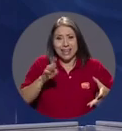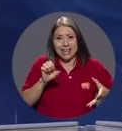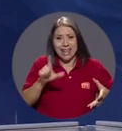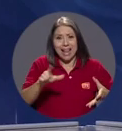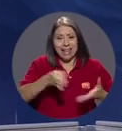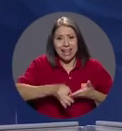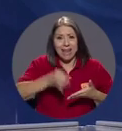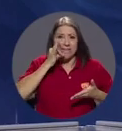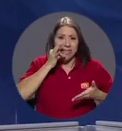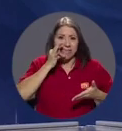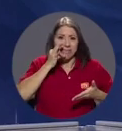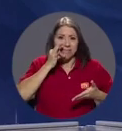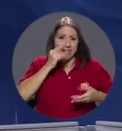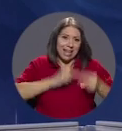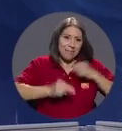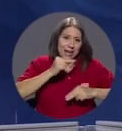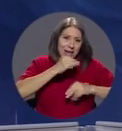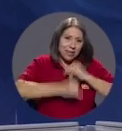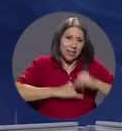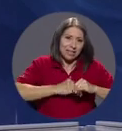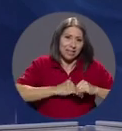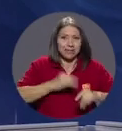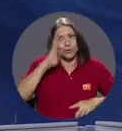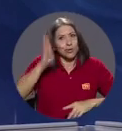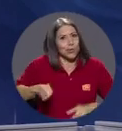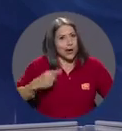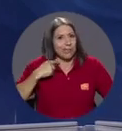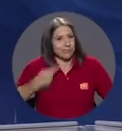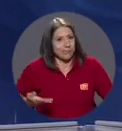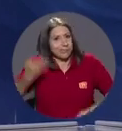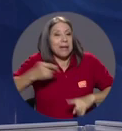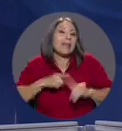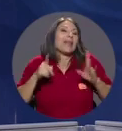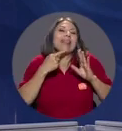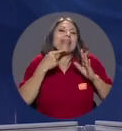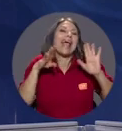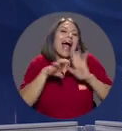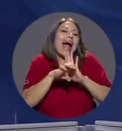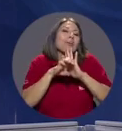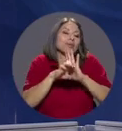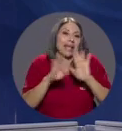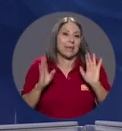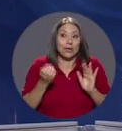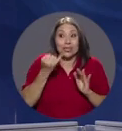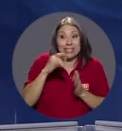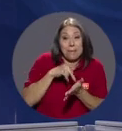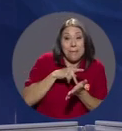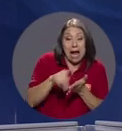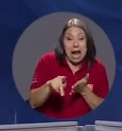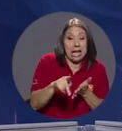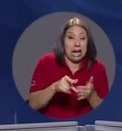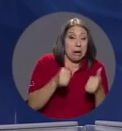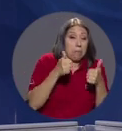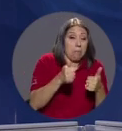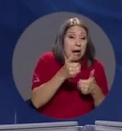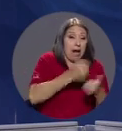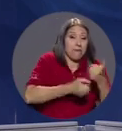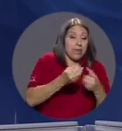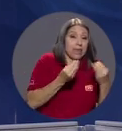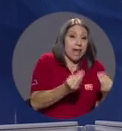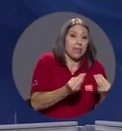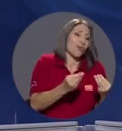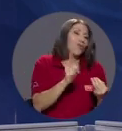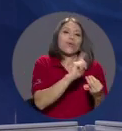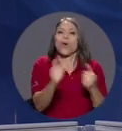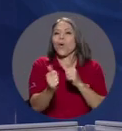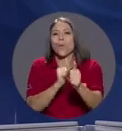el mercado internacional, imagínense eso, nunca va a estar a $1.000, pero y aunque estuviera a $1.000 el quintal de café, no compite con el